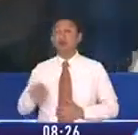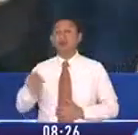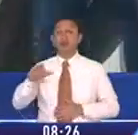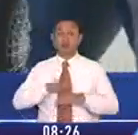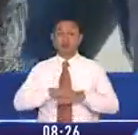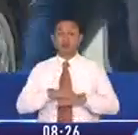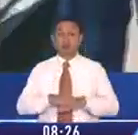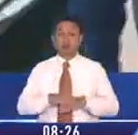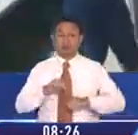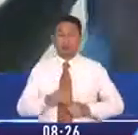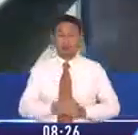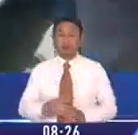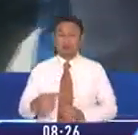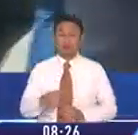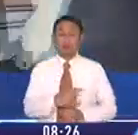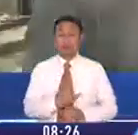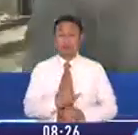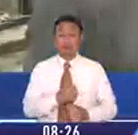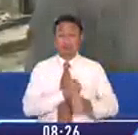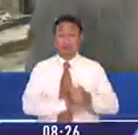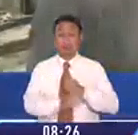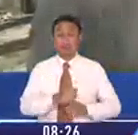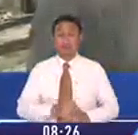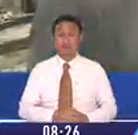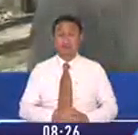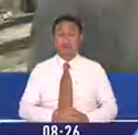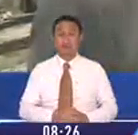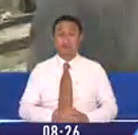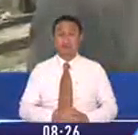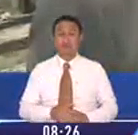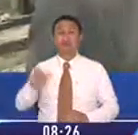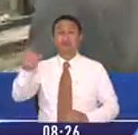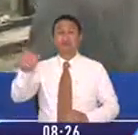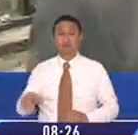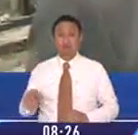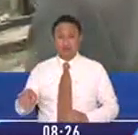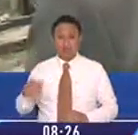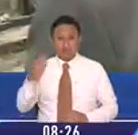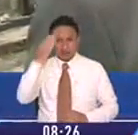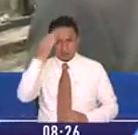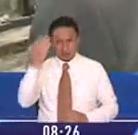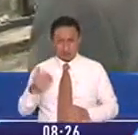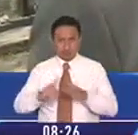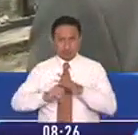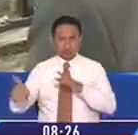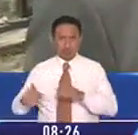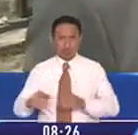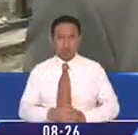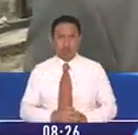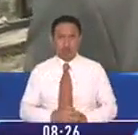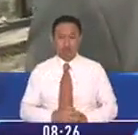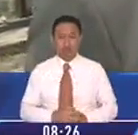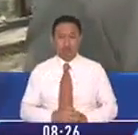que en pocas semanas va a ser papá. El señor en conciencia propia está prófugo, huido.